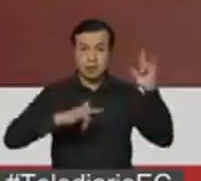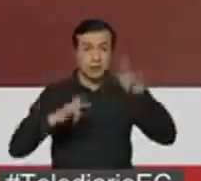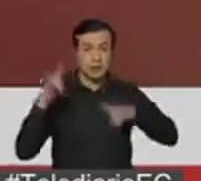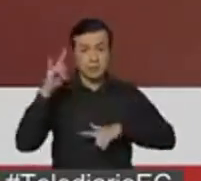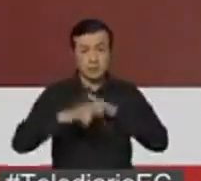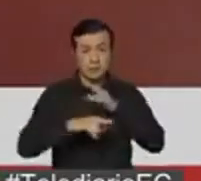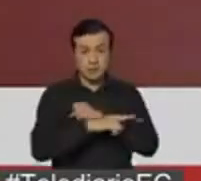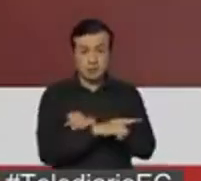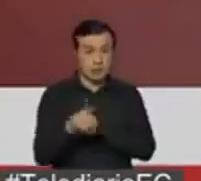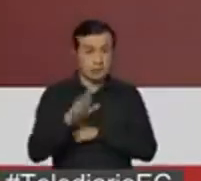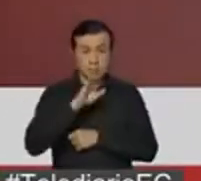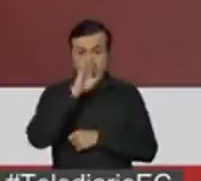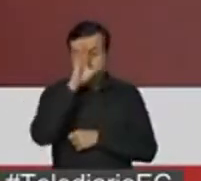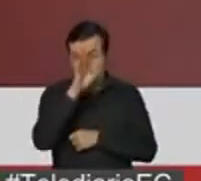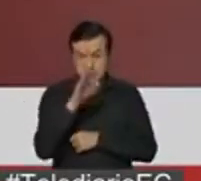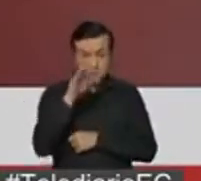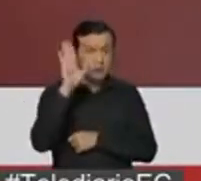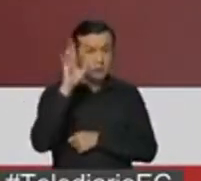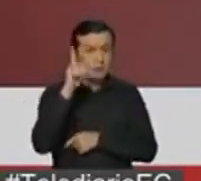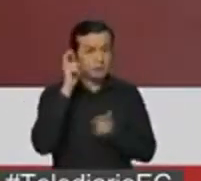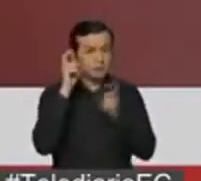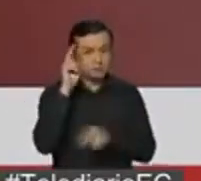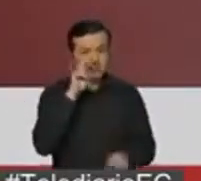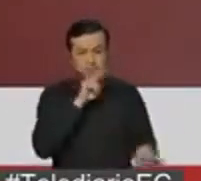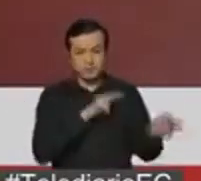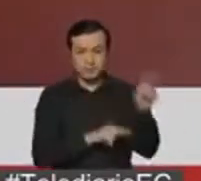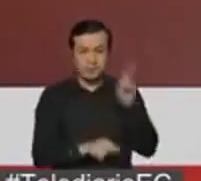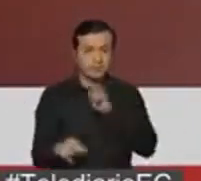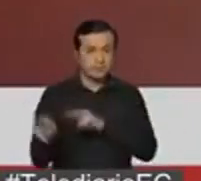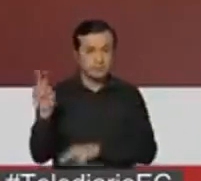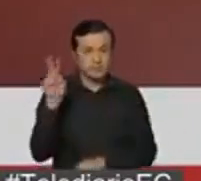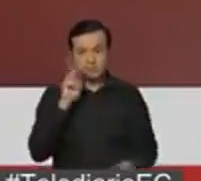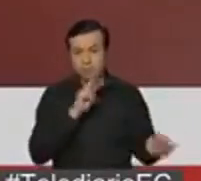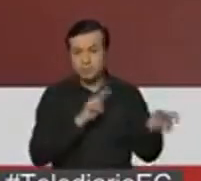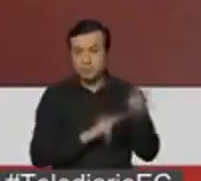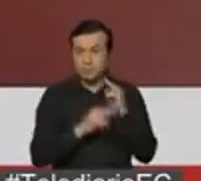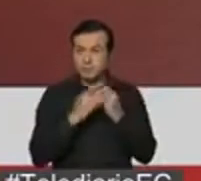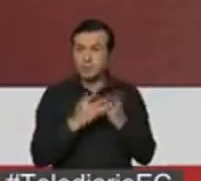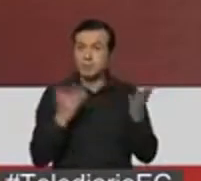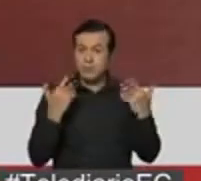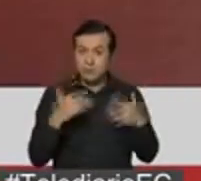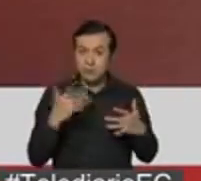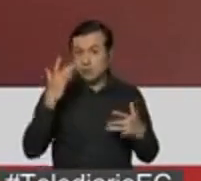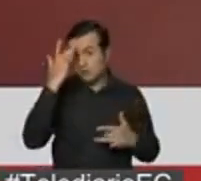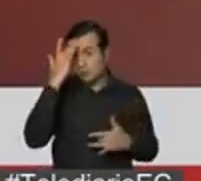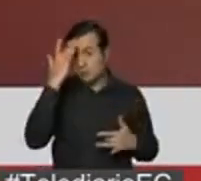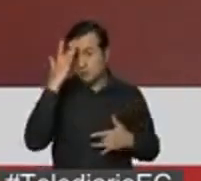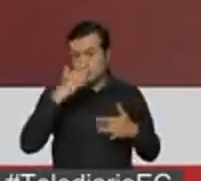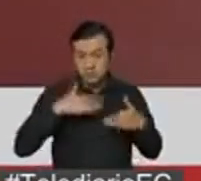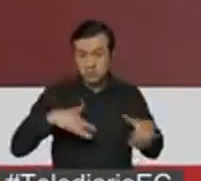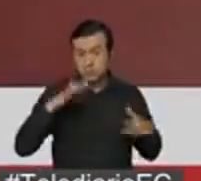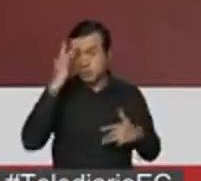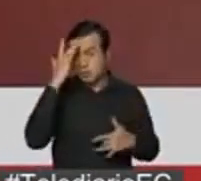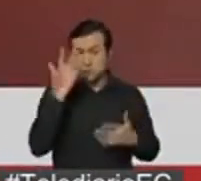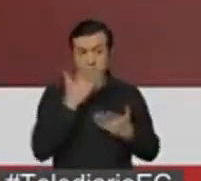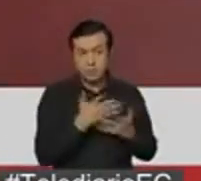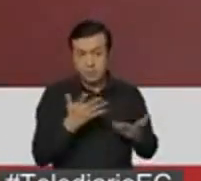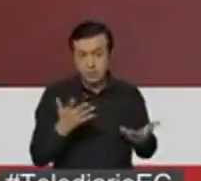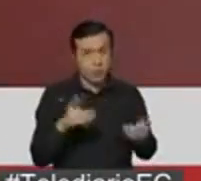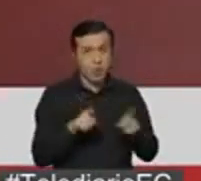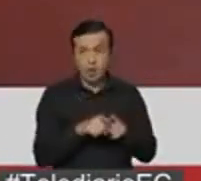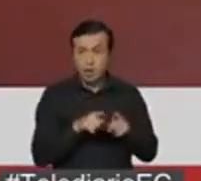aéreo, siempre ha sido de los más regulados. Y en ese sentido, ahora con la pandemia del COVID, esta no ha sido la